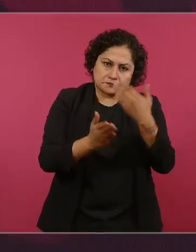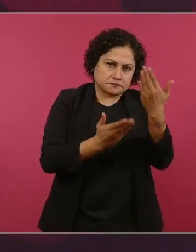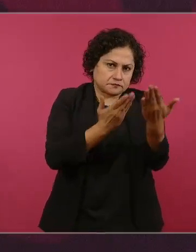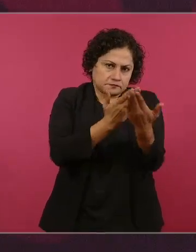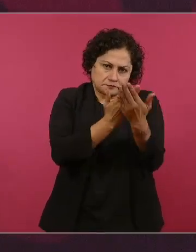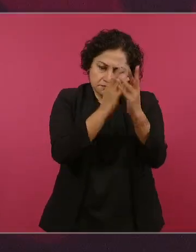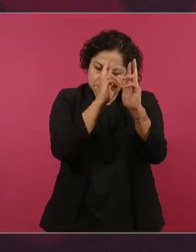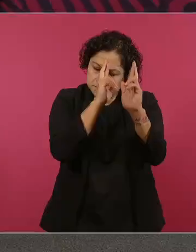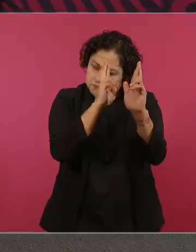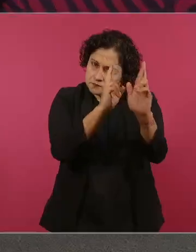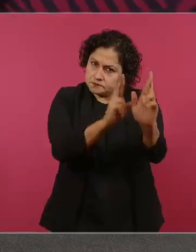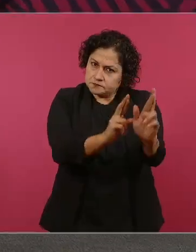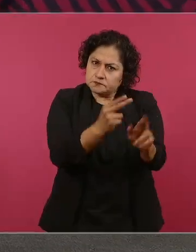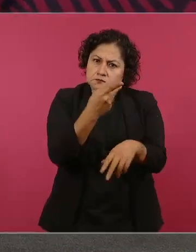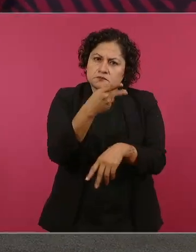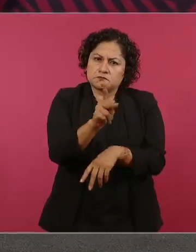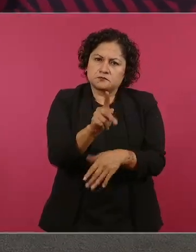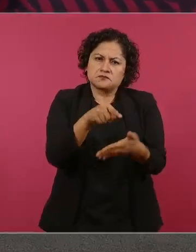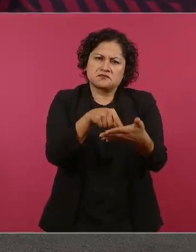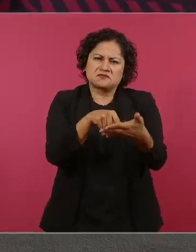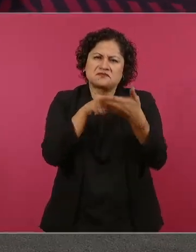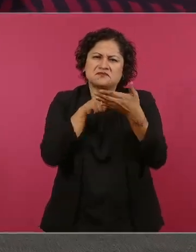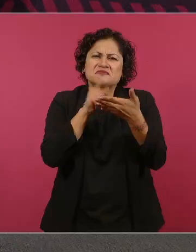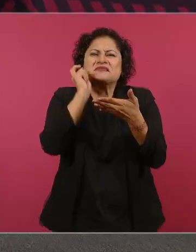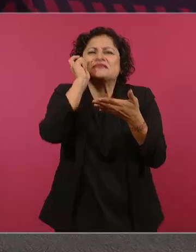estancados, anquilosados